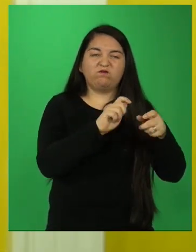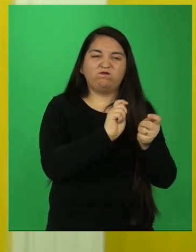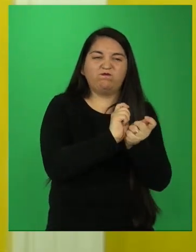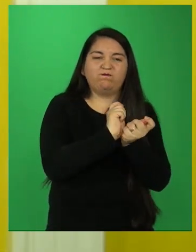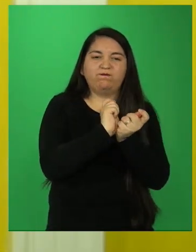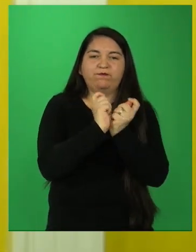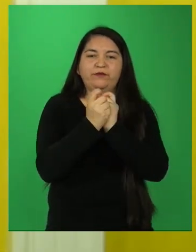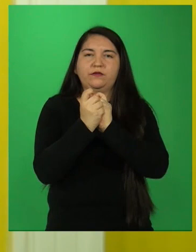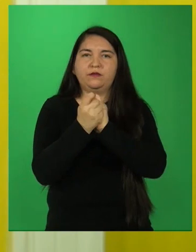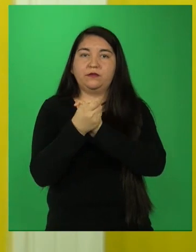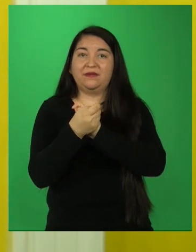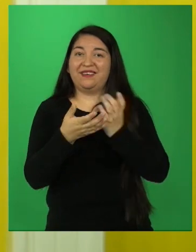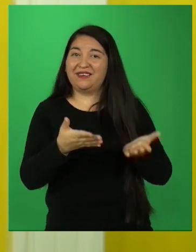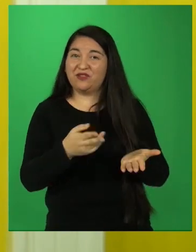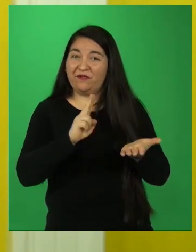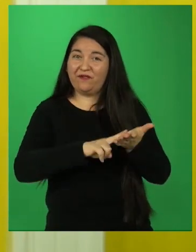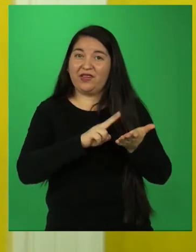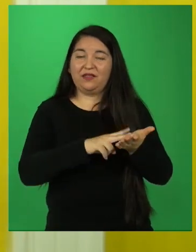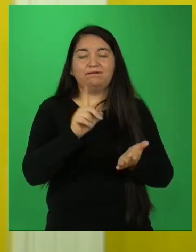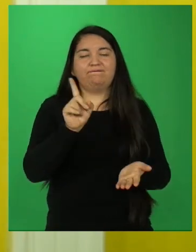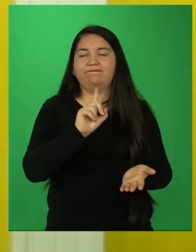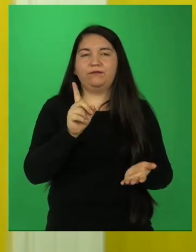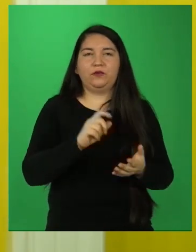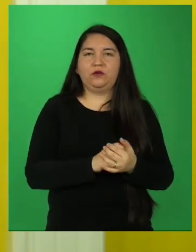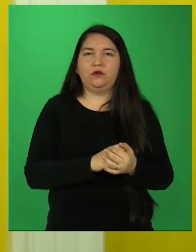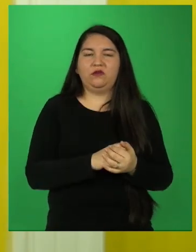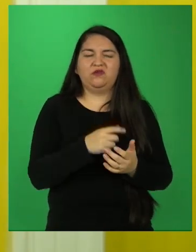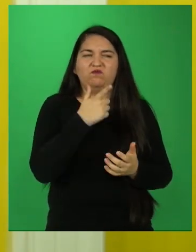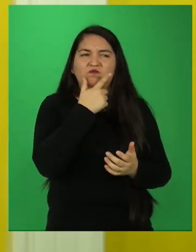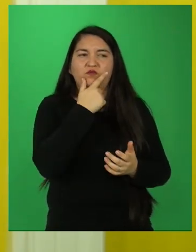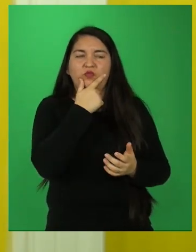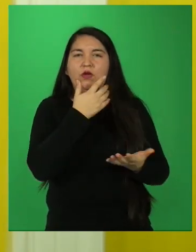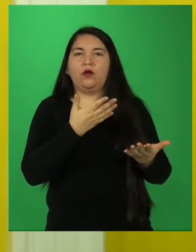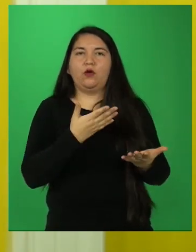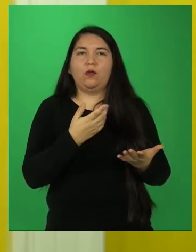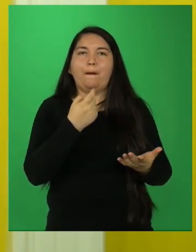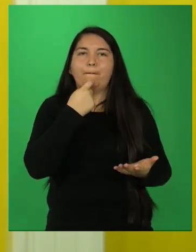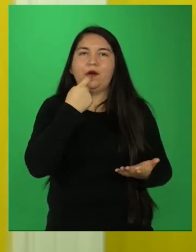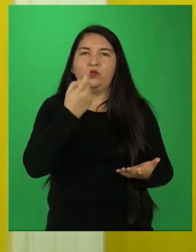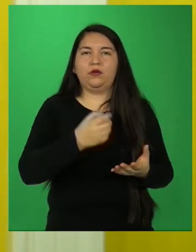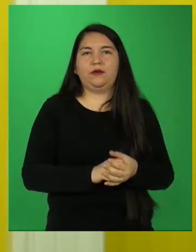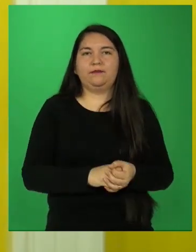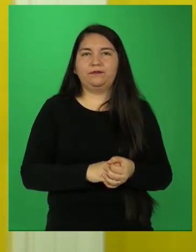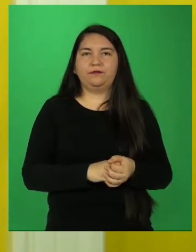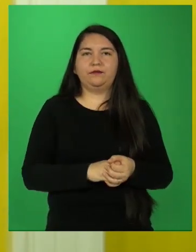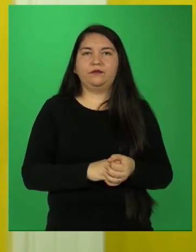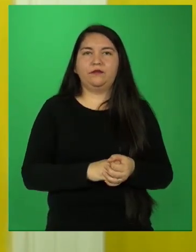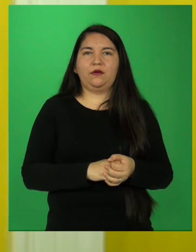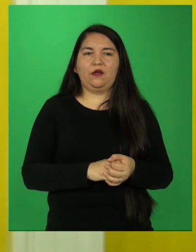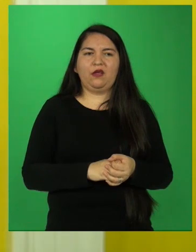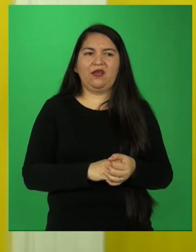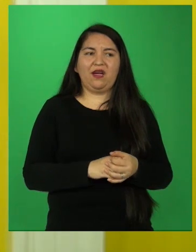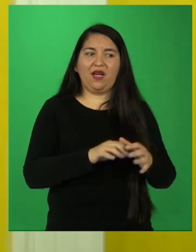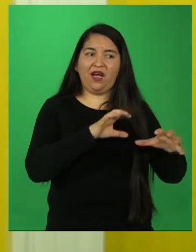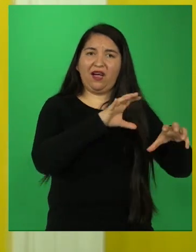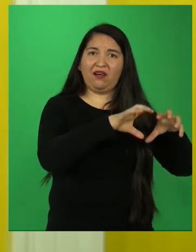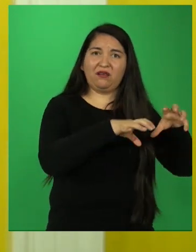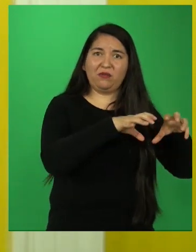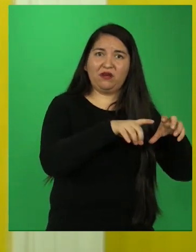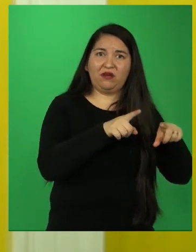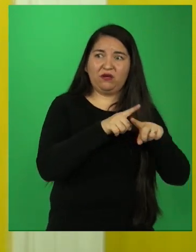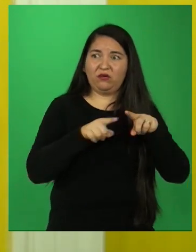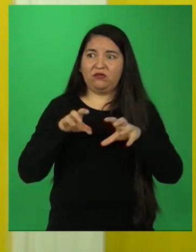no ocurre en verdad. ¿Cómo lo cuestionamos? Con la siguiente pregunta. ¿Qué pasa con la similitud de una especie con